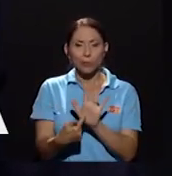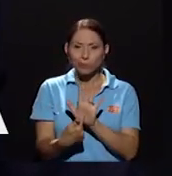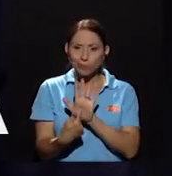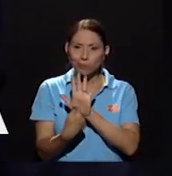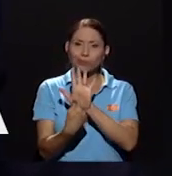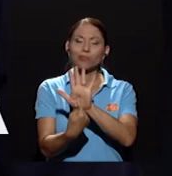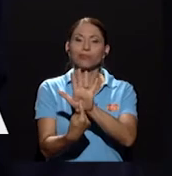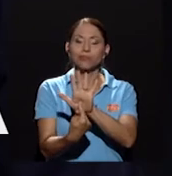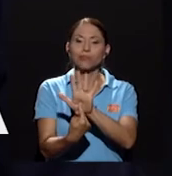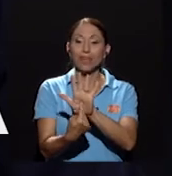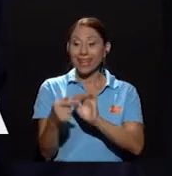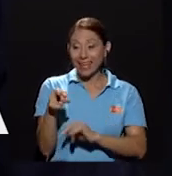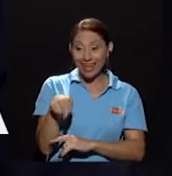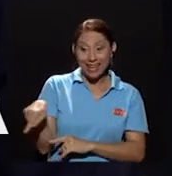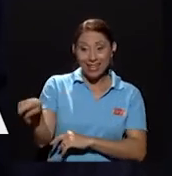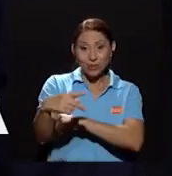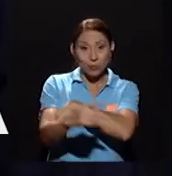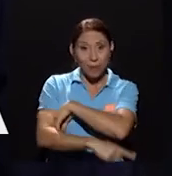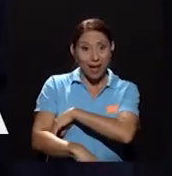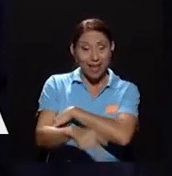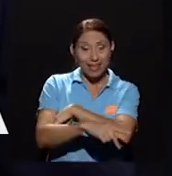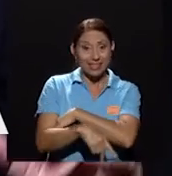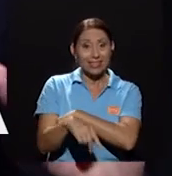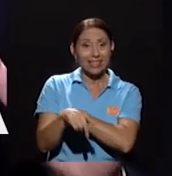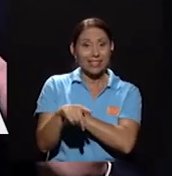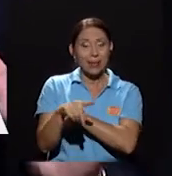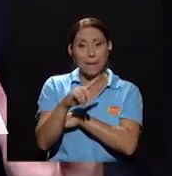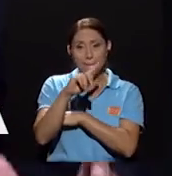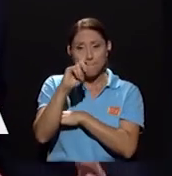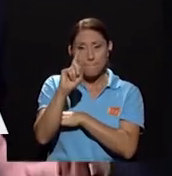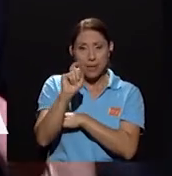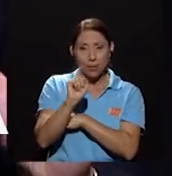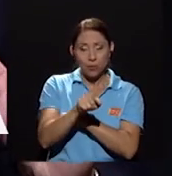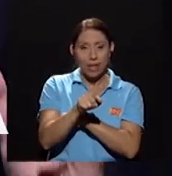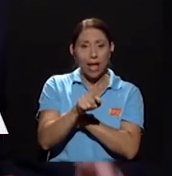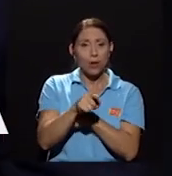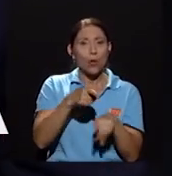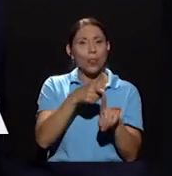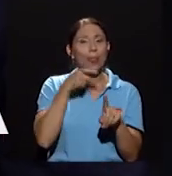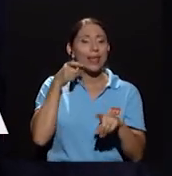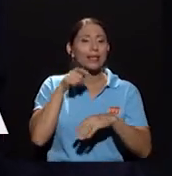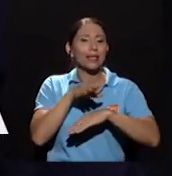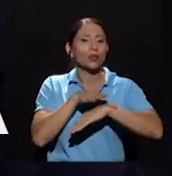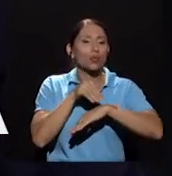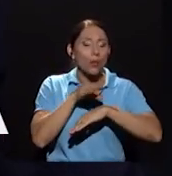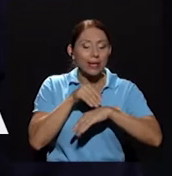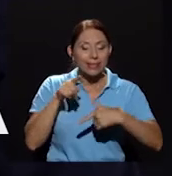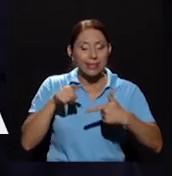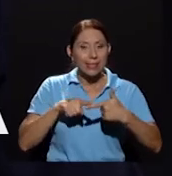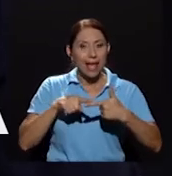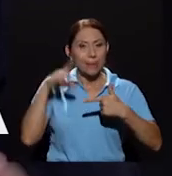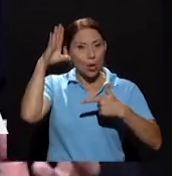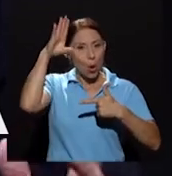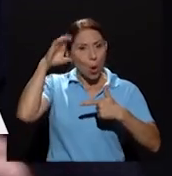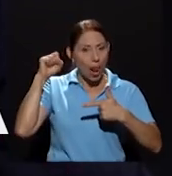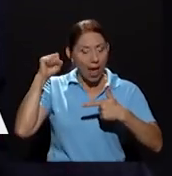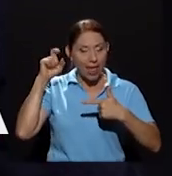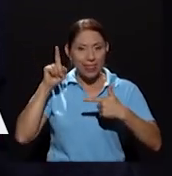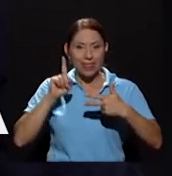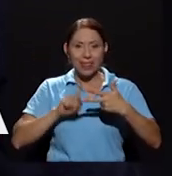consultas que nos hicieron concretamente de suecia holanda el propio